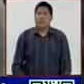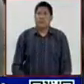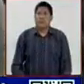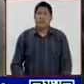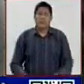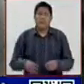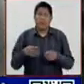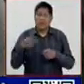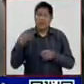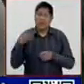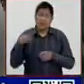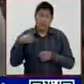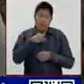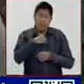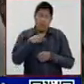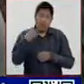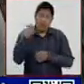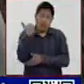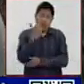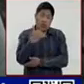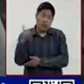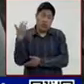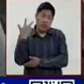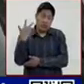Estas tres organizaciones de los Yungas de La Paz